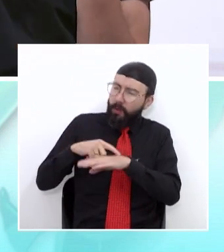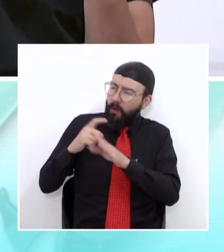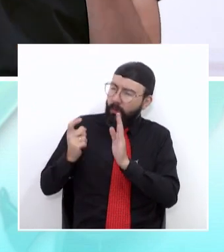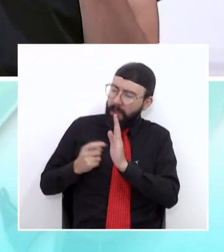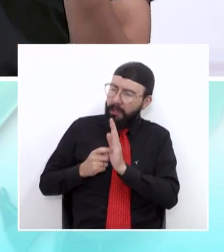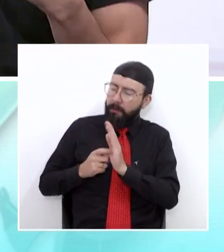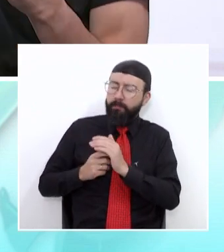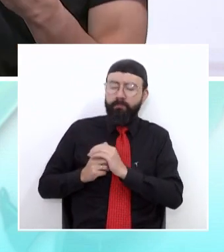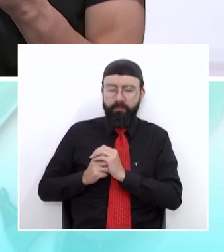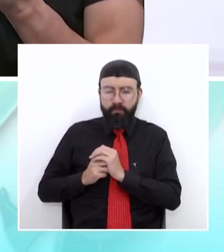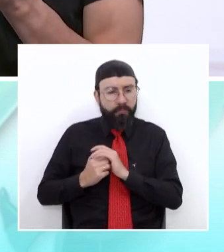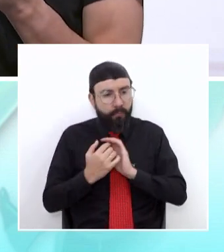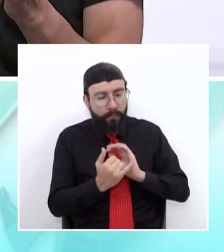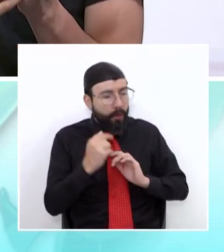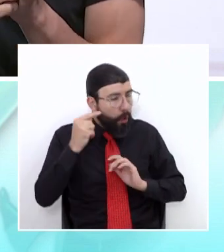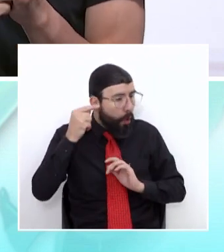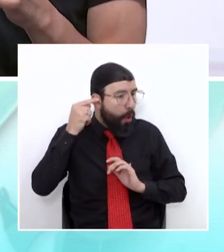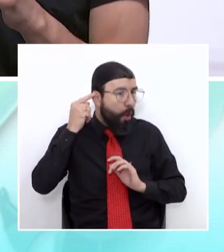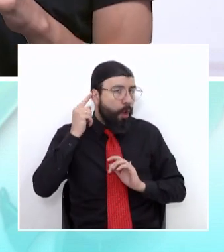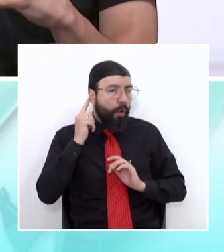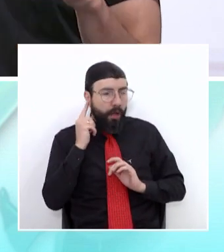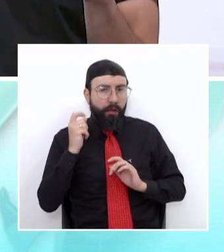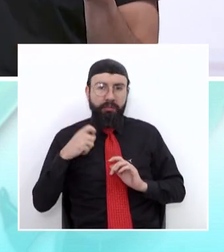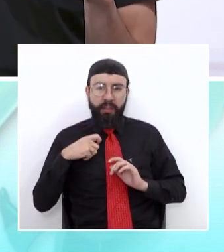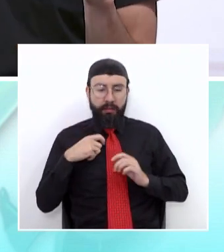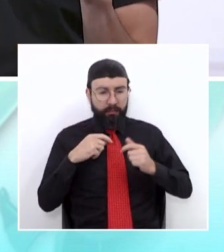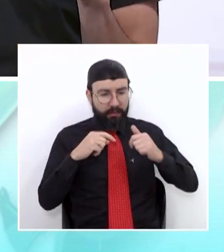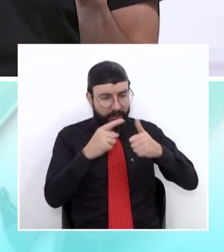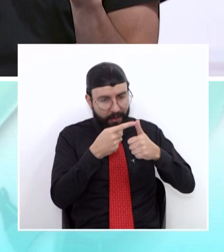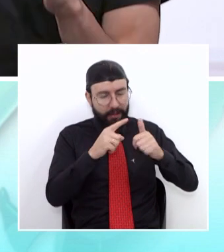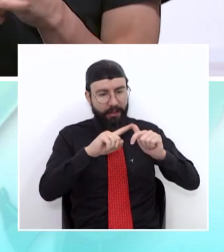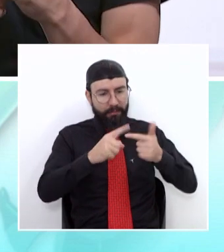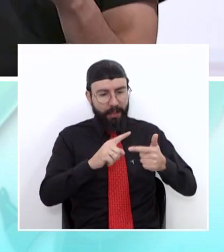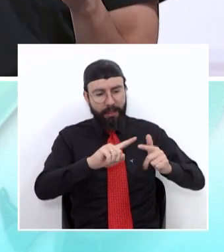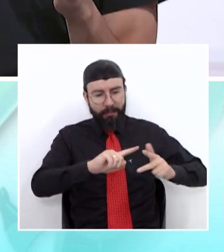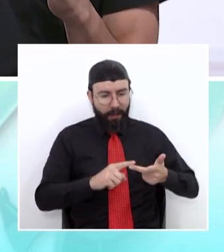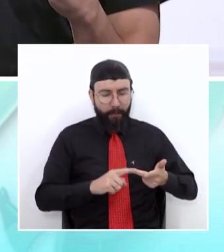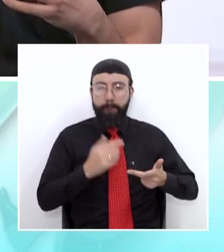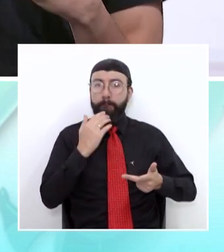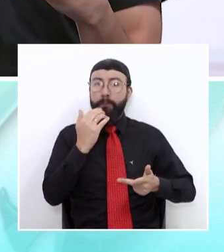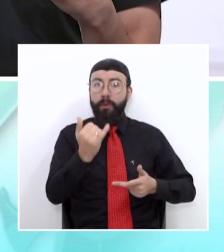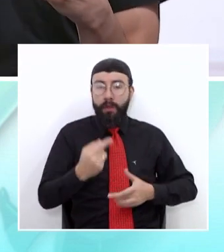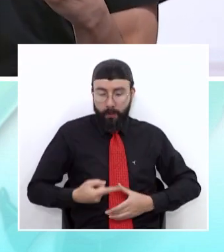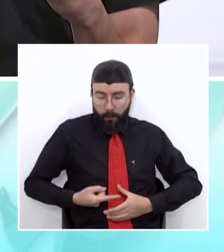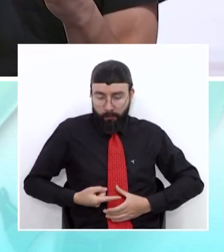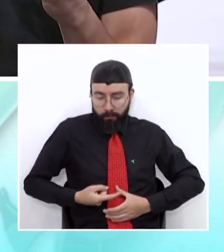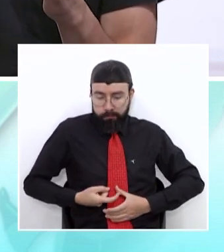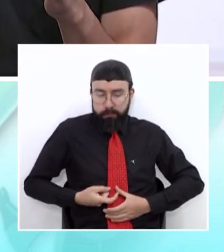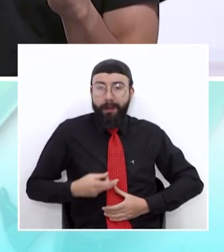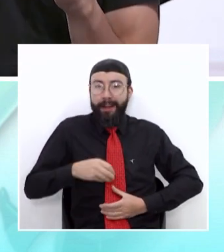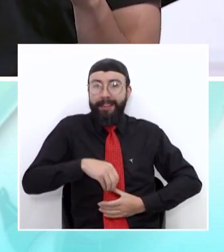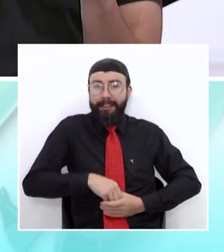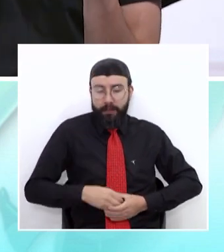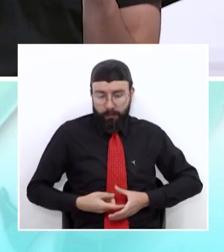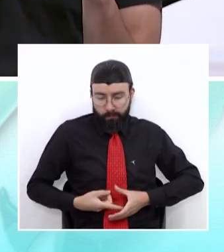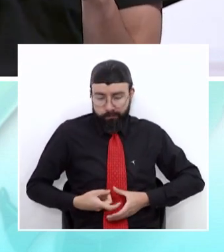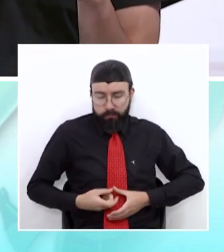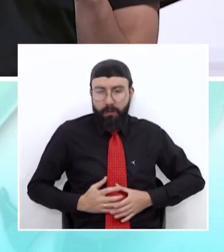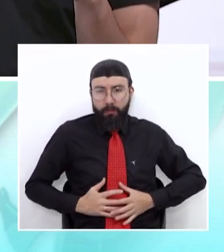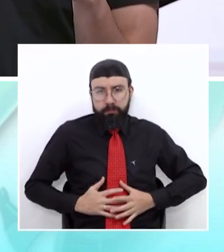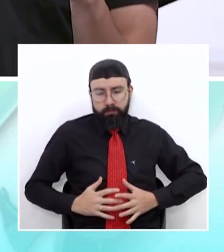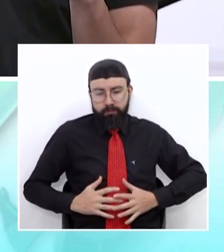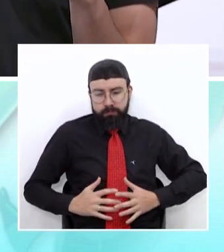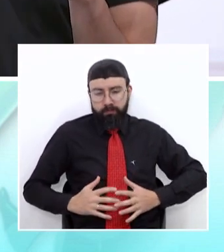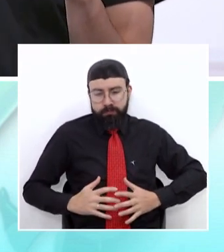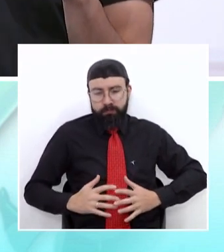resulta que en la oreja están las 3 capas embrionarias, ¿sí? Resulta que cuando estamos en un proceso de gestación, hay 3 capas